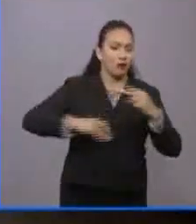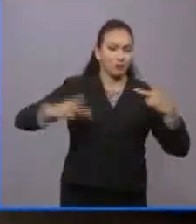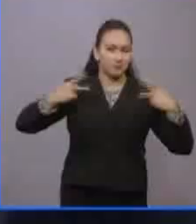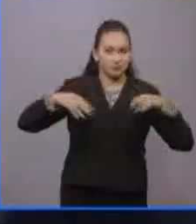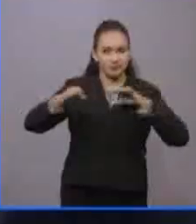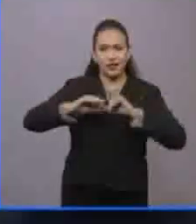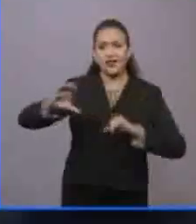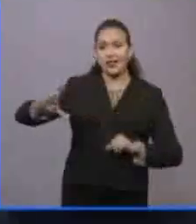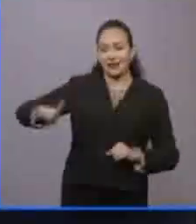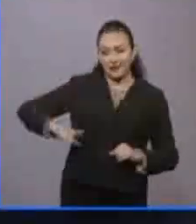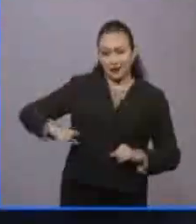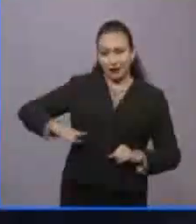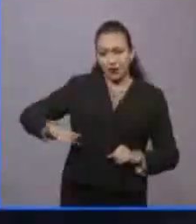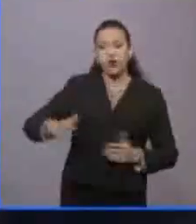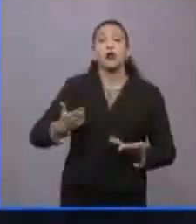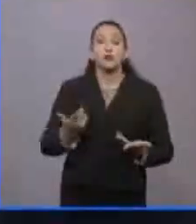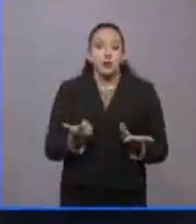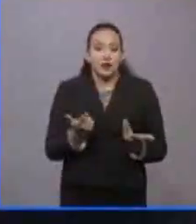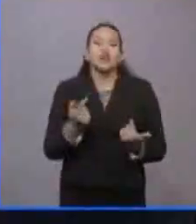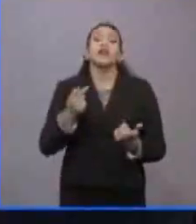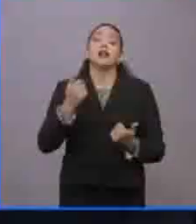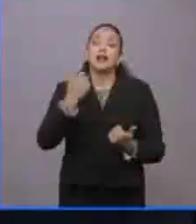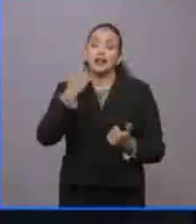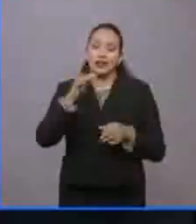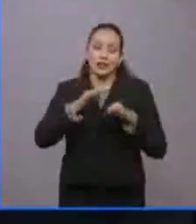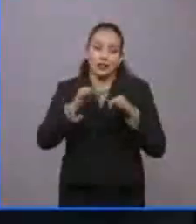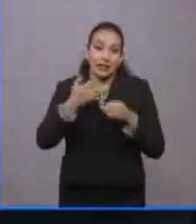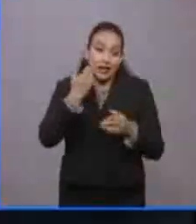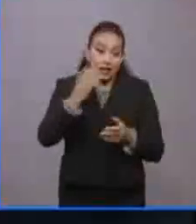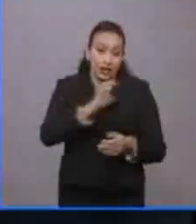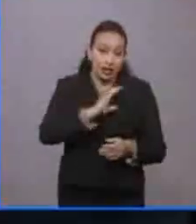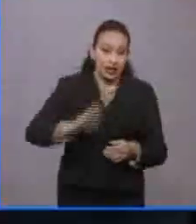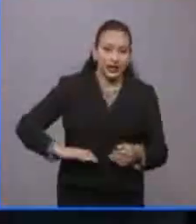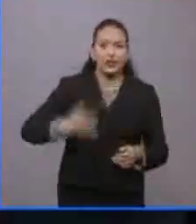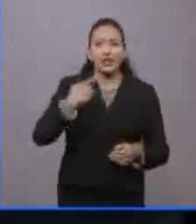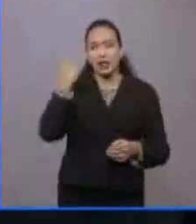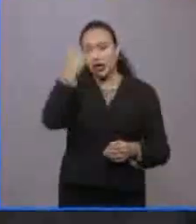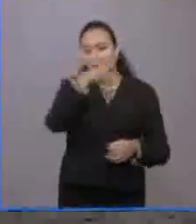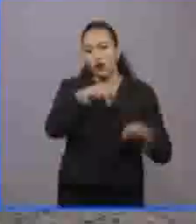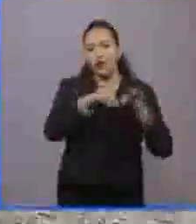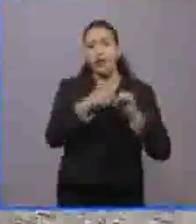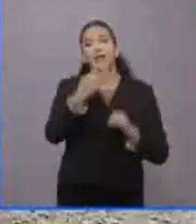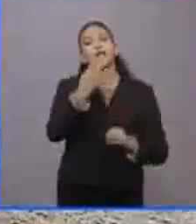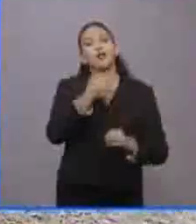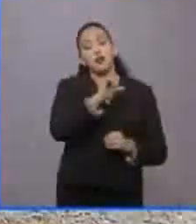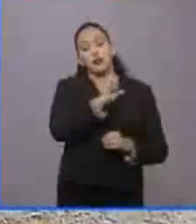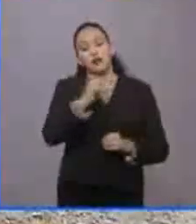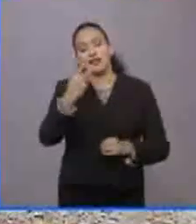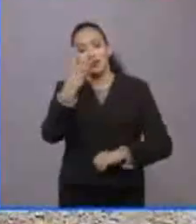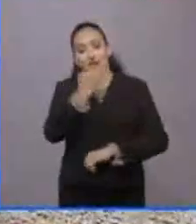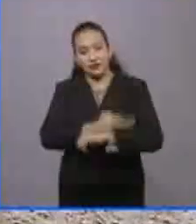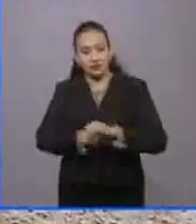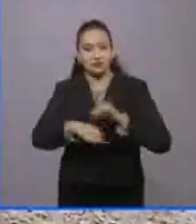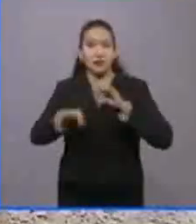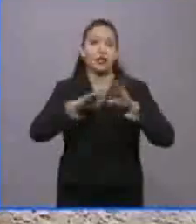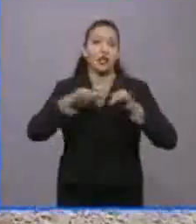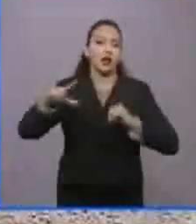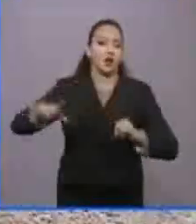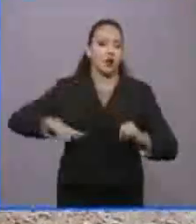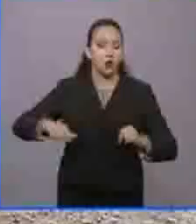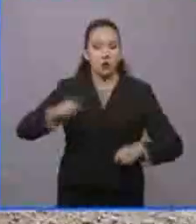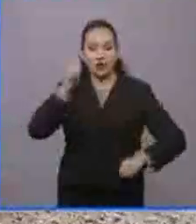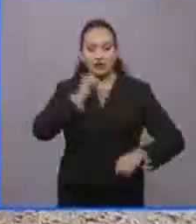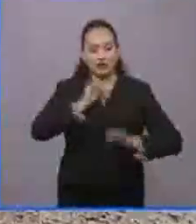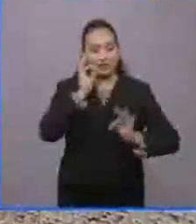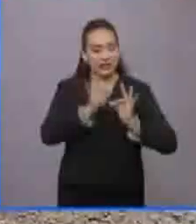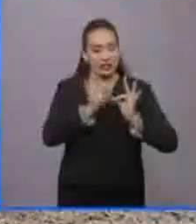sean candidatas o candidatos tendrán un horario laboral de 9 a 15 horas, debiendo ejercer el servicio público con